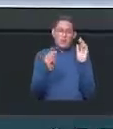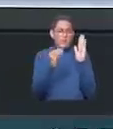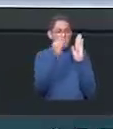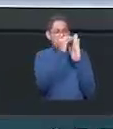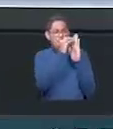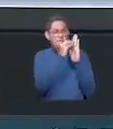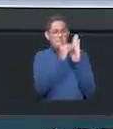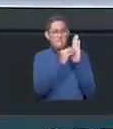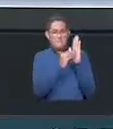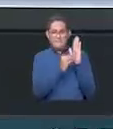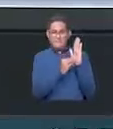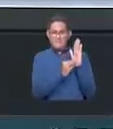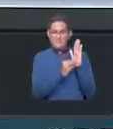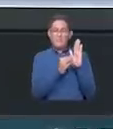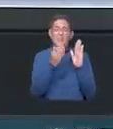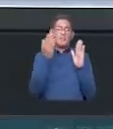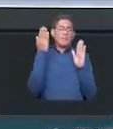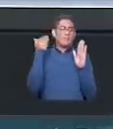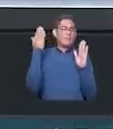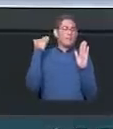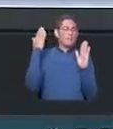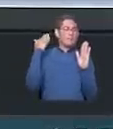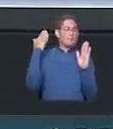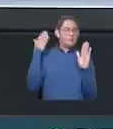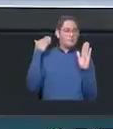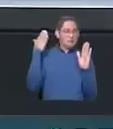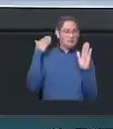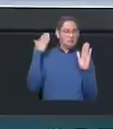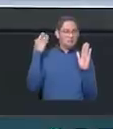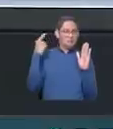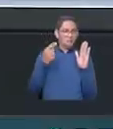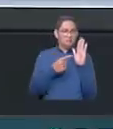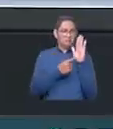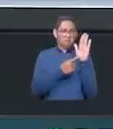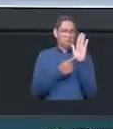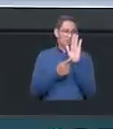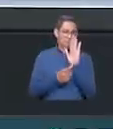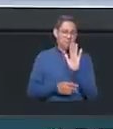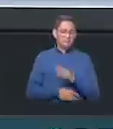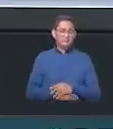hein en presentaciones anteriores